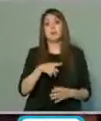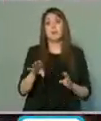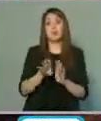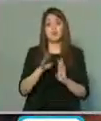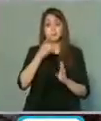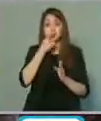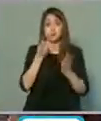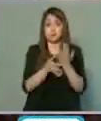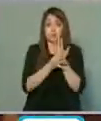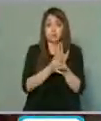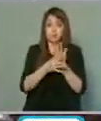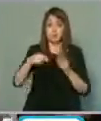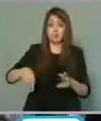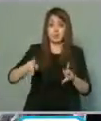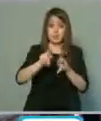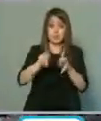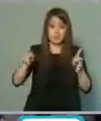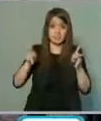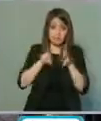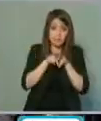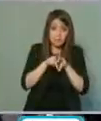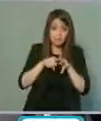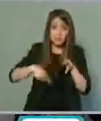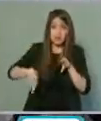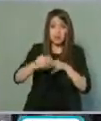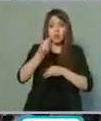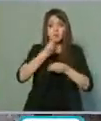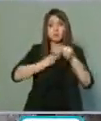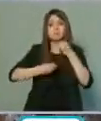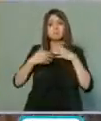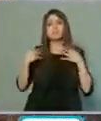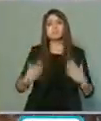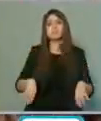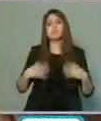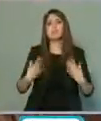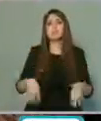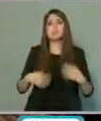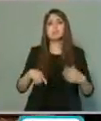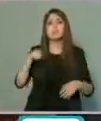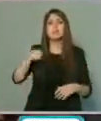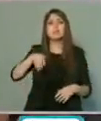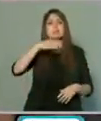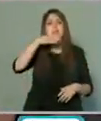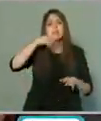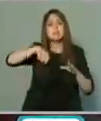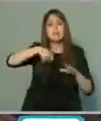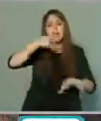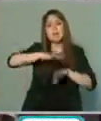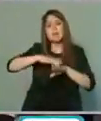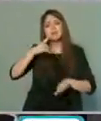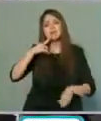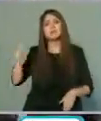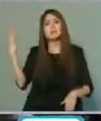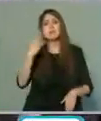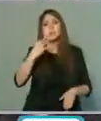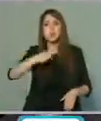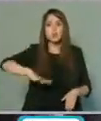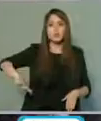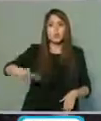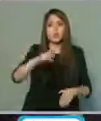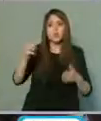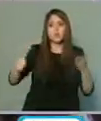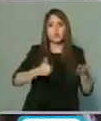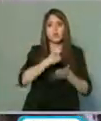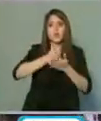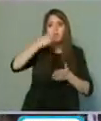ya aquí en la Plaza Quirino Mendoza, de los esquites más deliciosos que hayamos probado en la Ciudad de